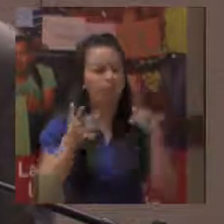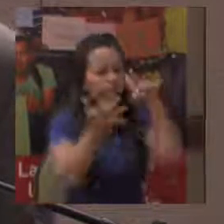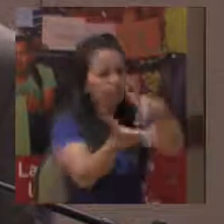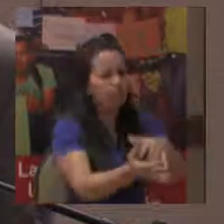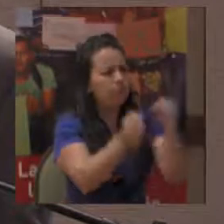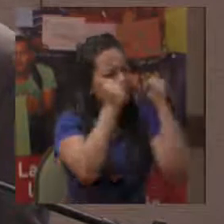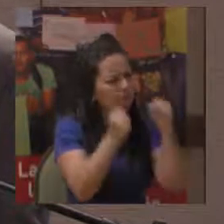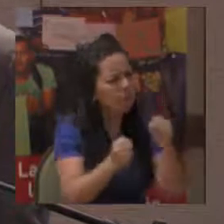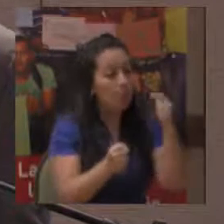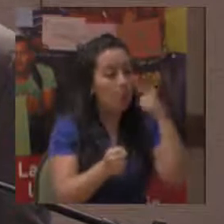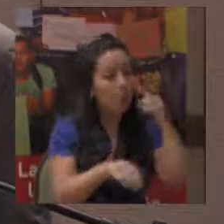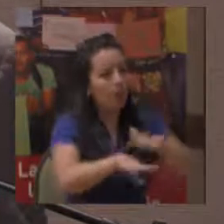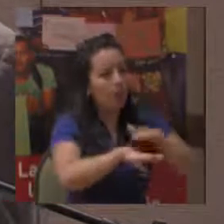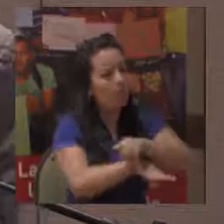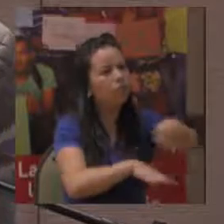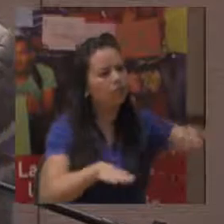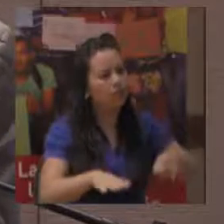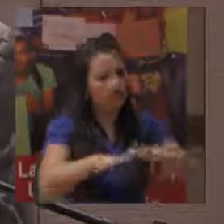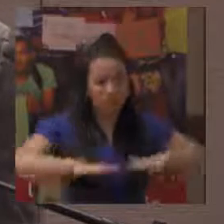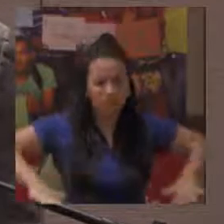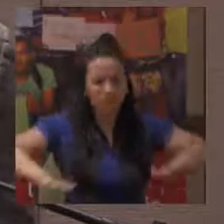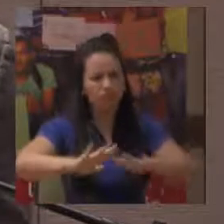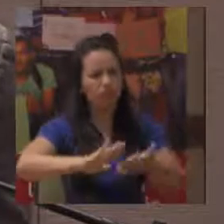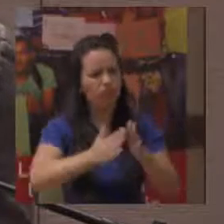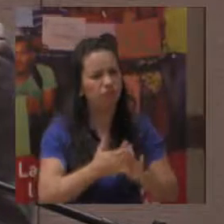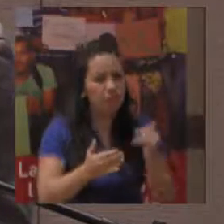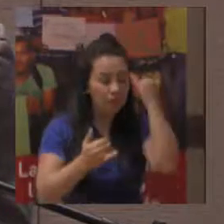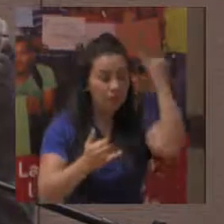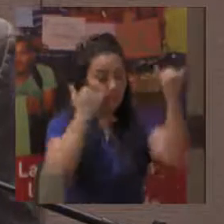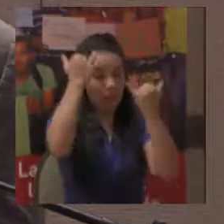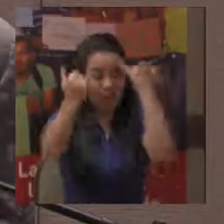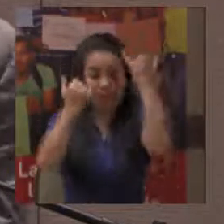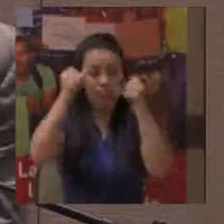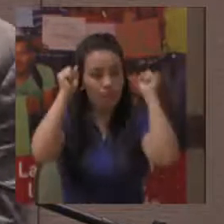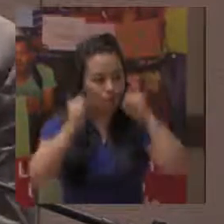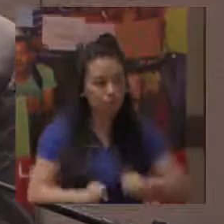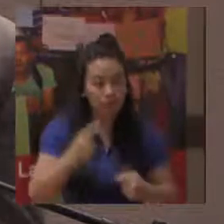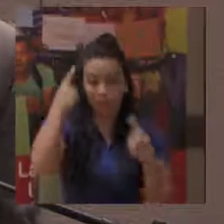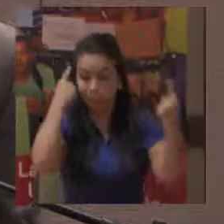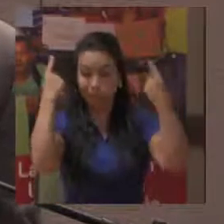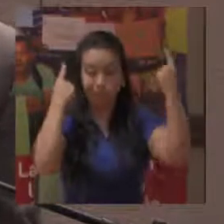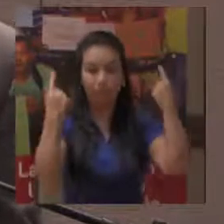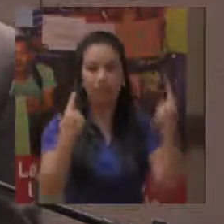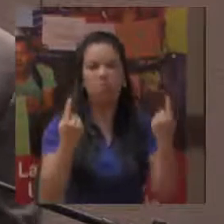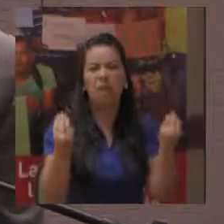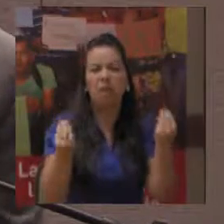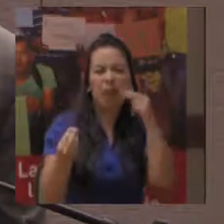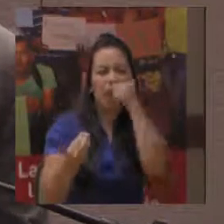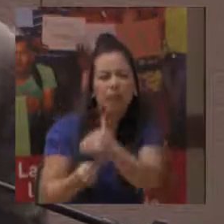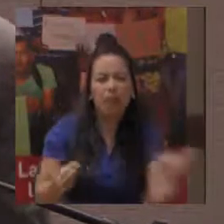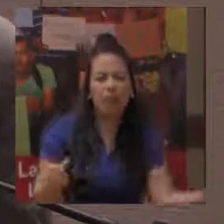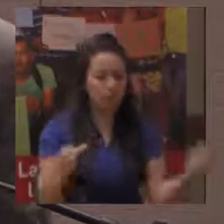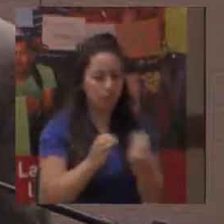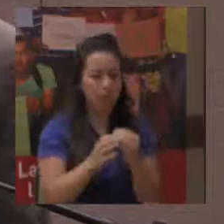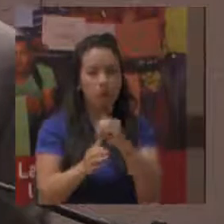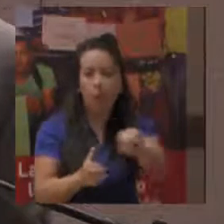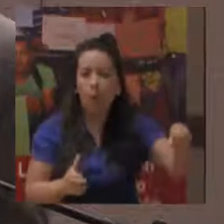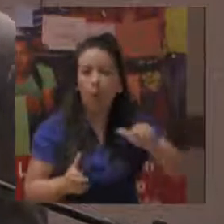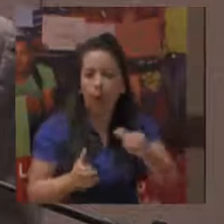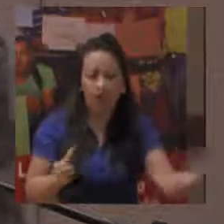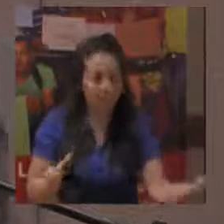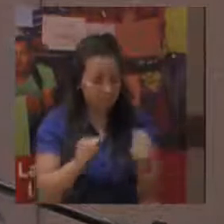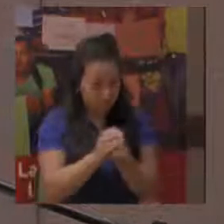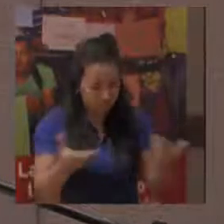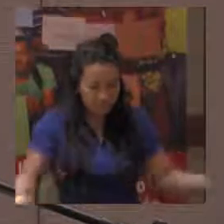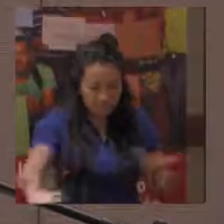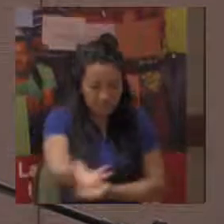la capacidad que tiene el territorio a través de sus propias iniciativas para que puedan albergar a más niños, a más niñas y encontrar